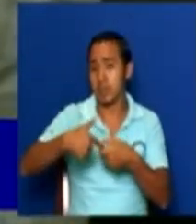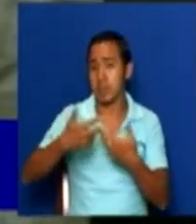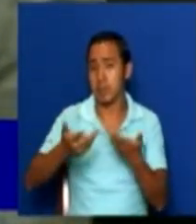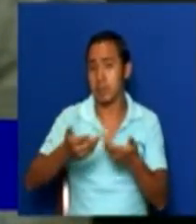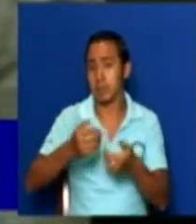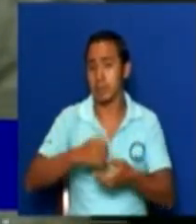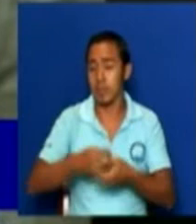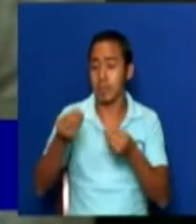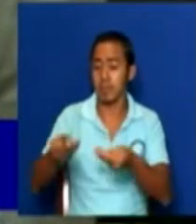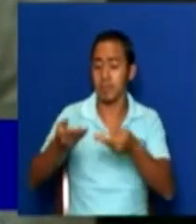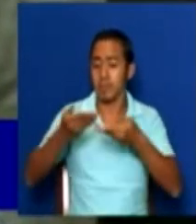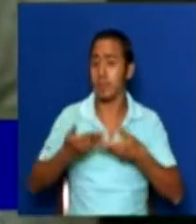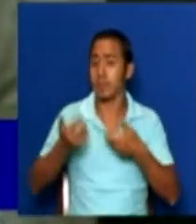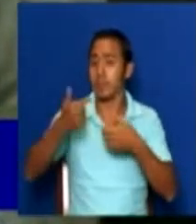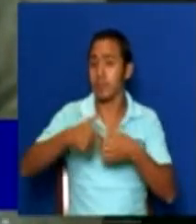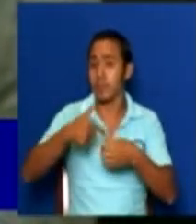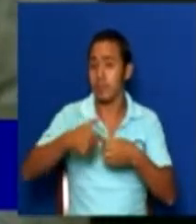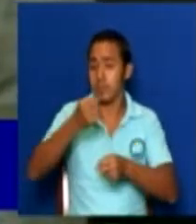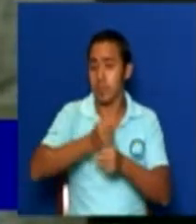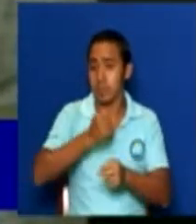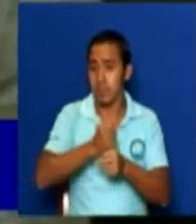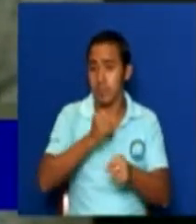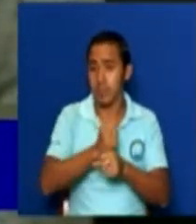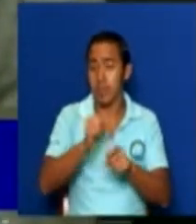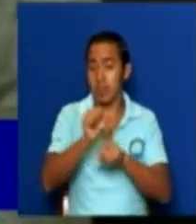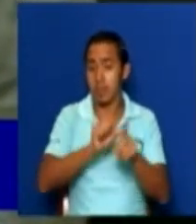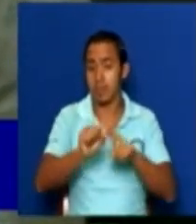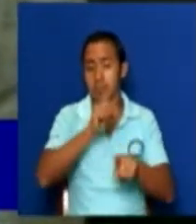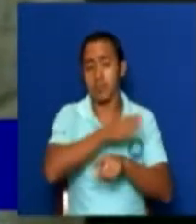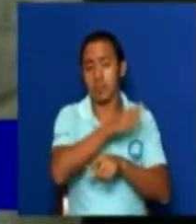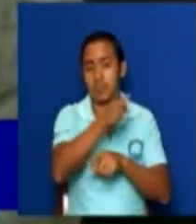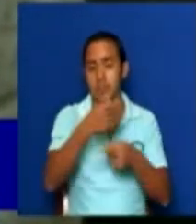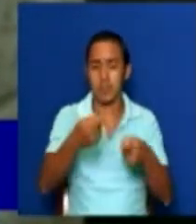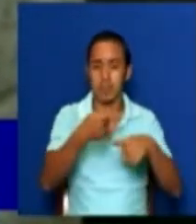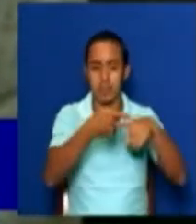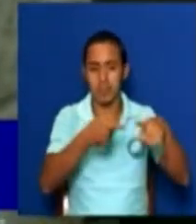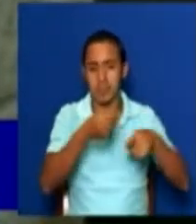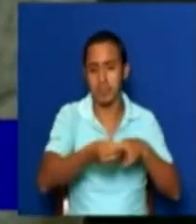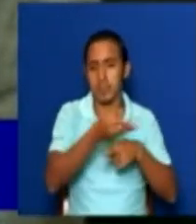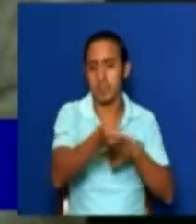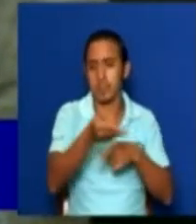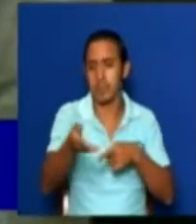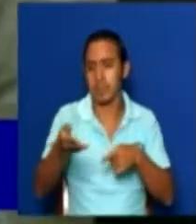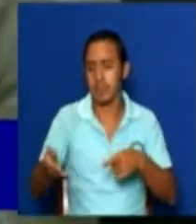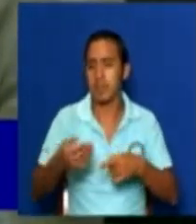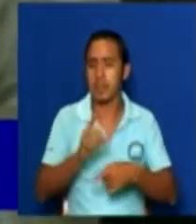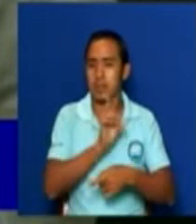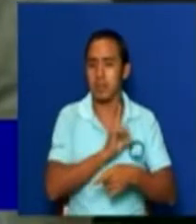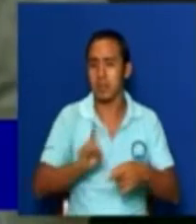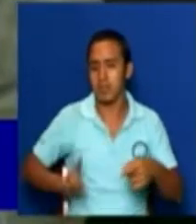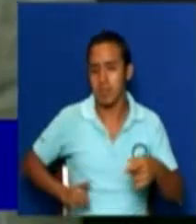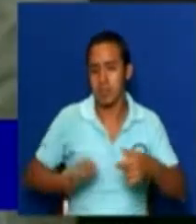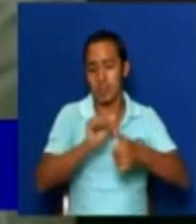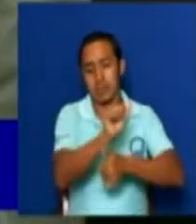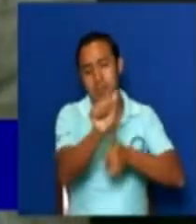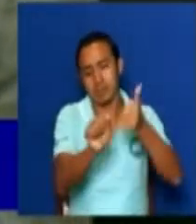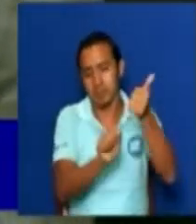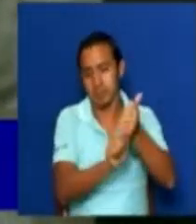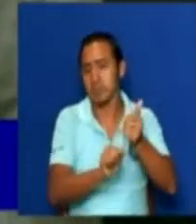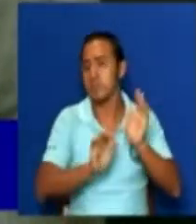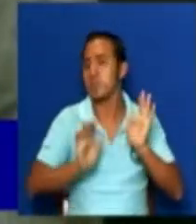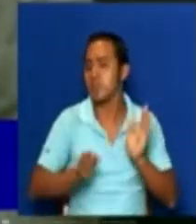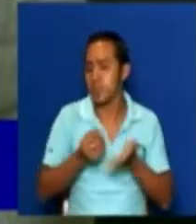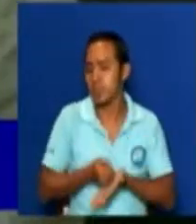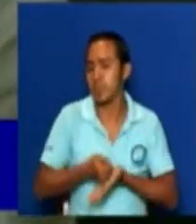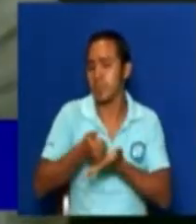que nos es asignada para el trabajo legislativo la compartimos con el diputado suplente. Y así otras cosas que